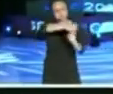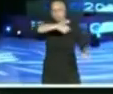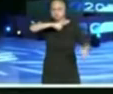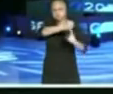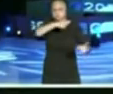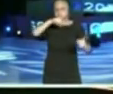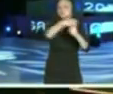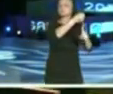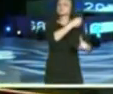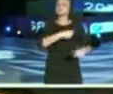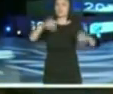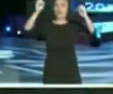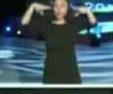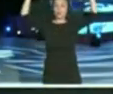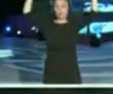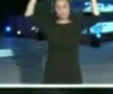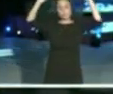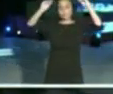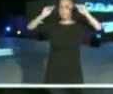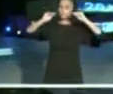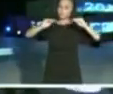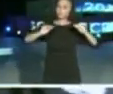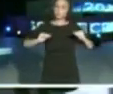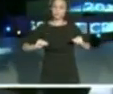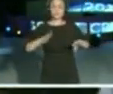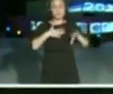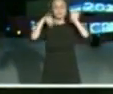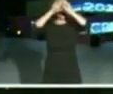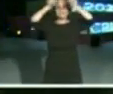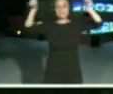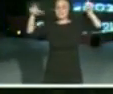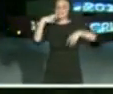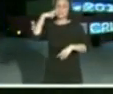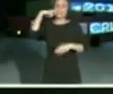Cruz. Se apaga la luz en mi zapatería.